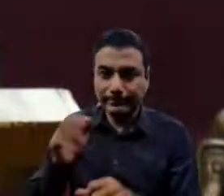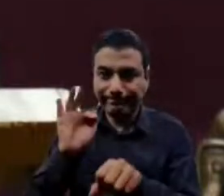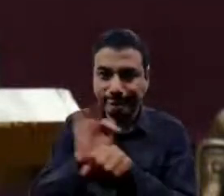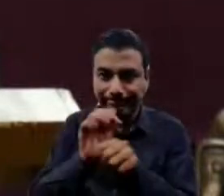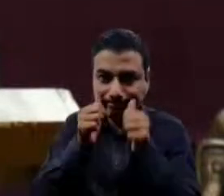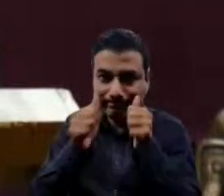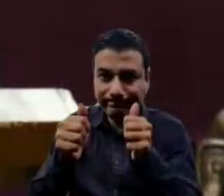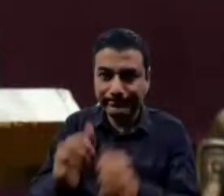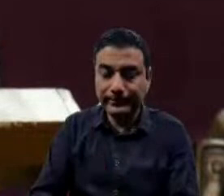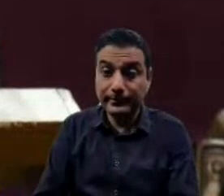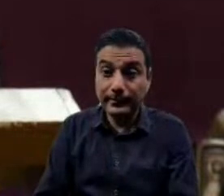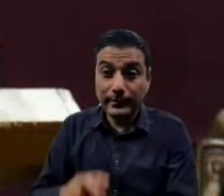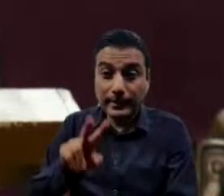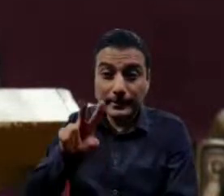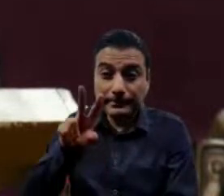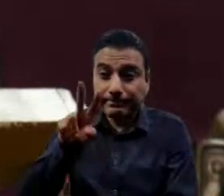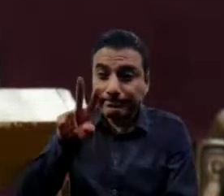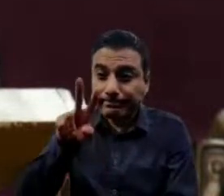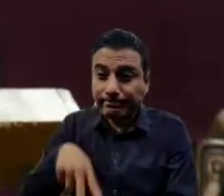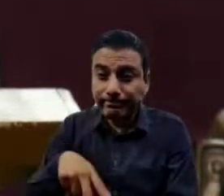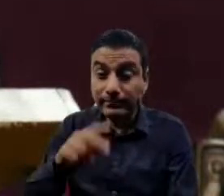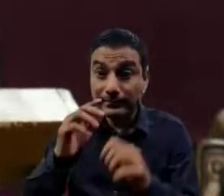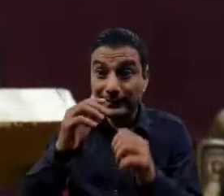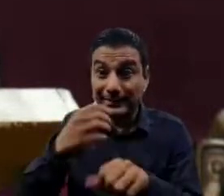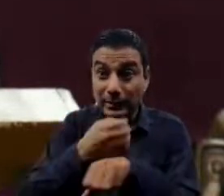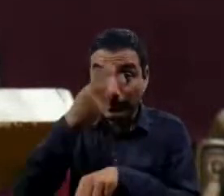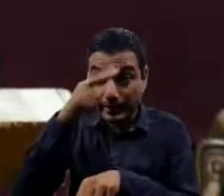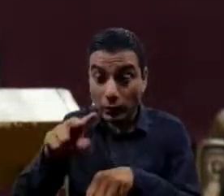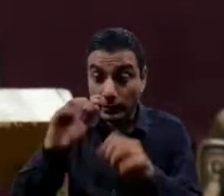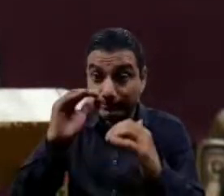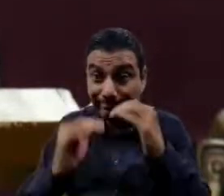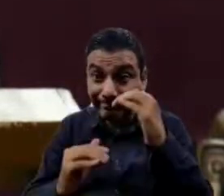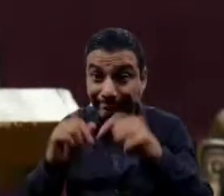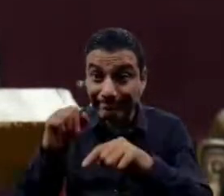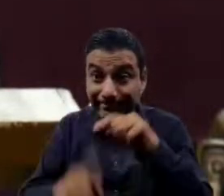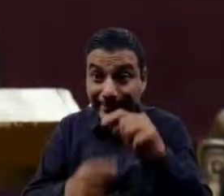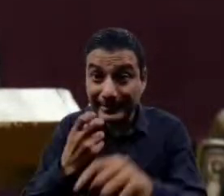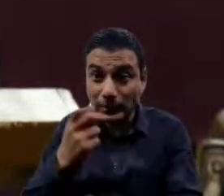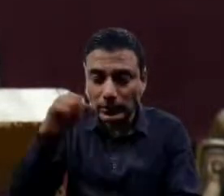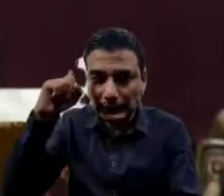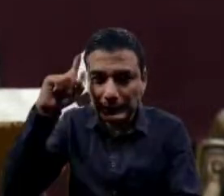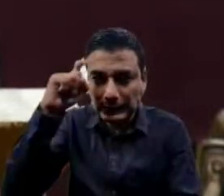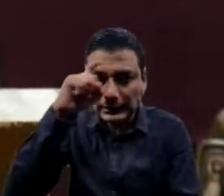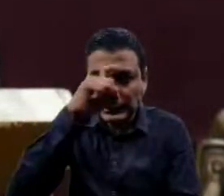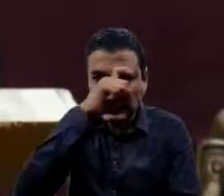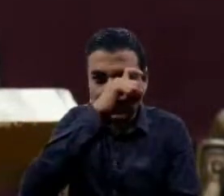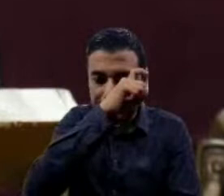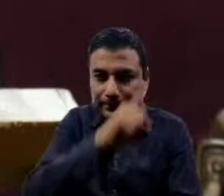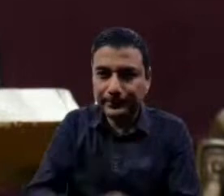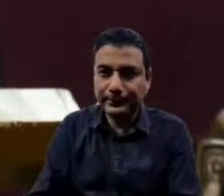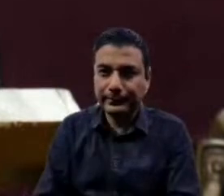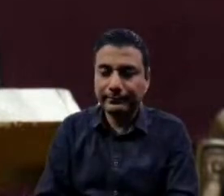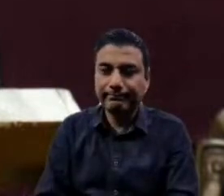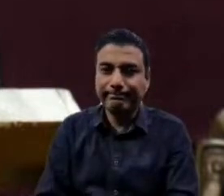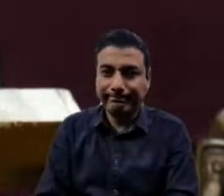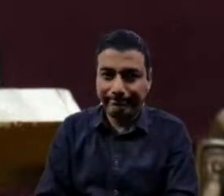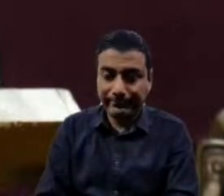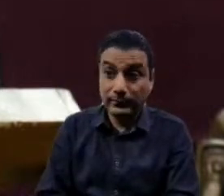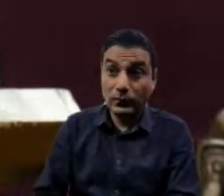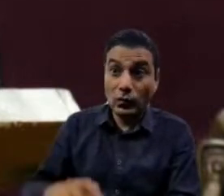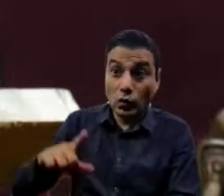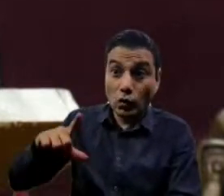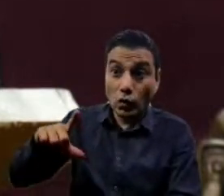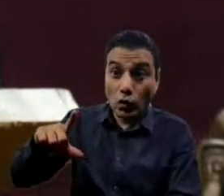dudas, disminuir las desigualdades en la entidad es un trabajo bastante complejo para toda administración, puesto